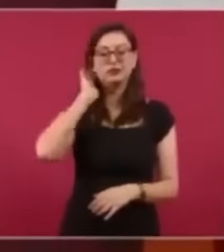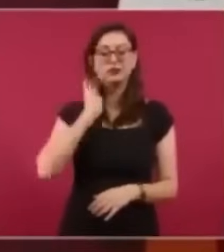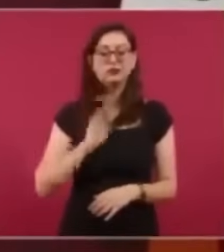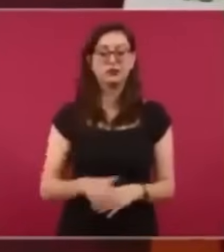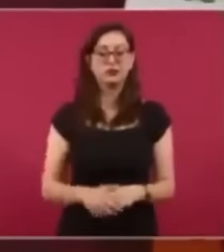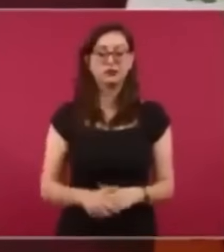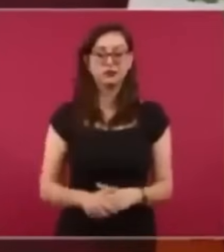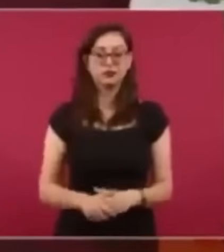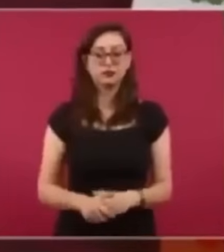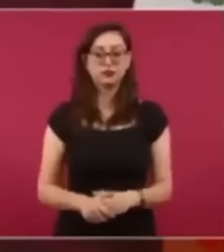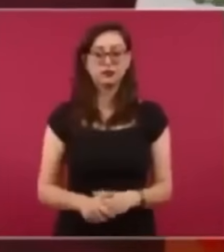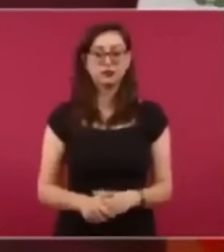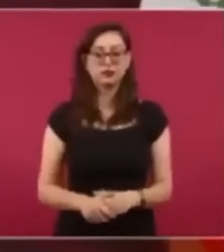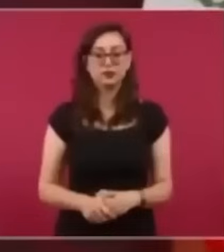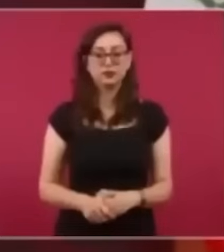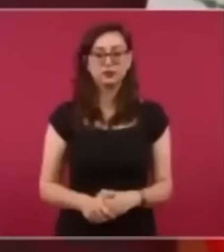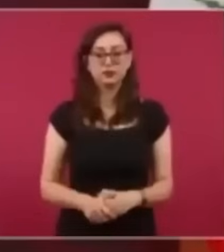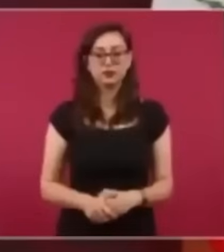Calderón,